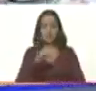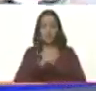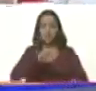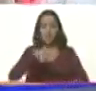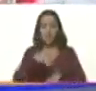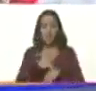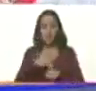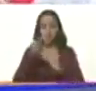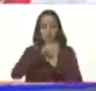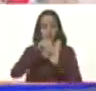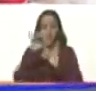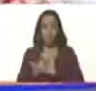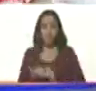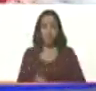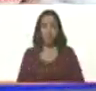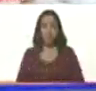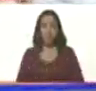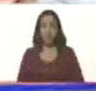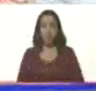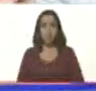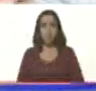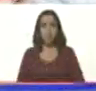siempre bienvenida.